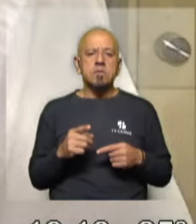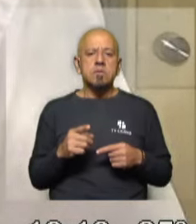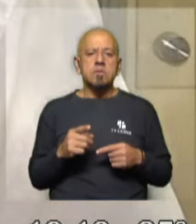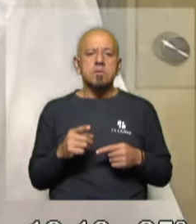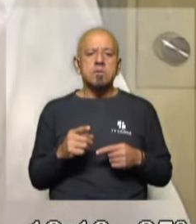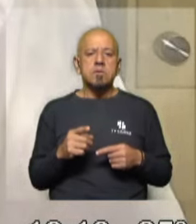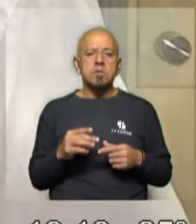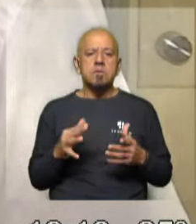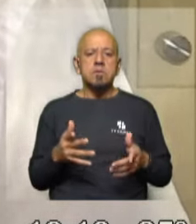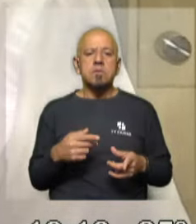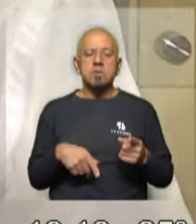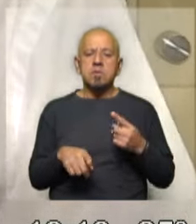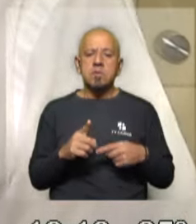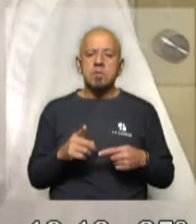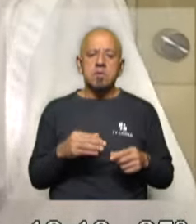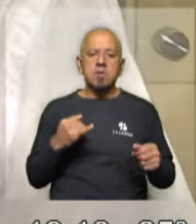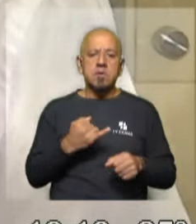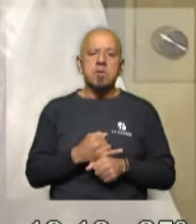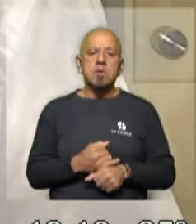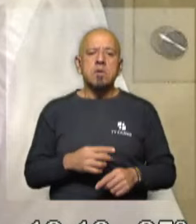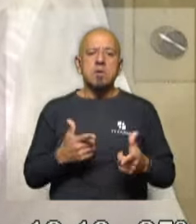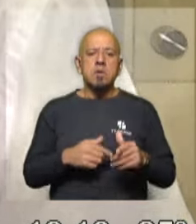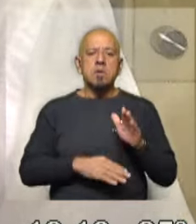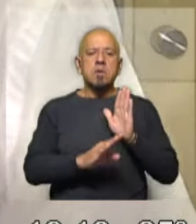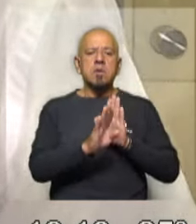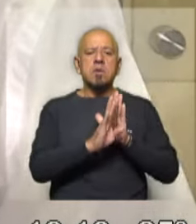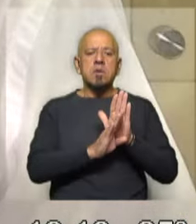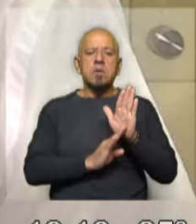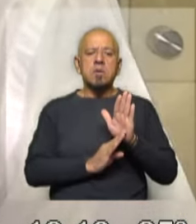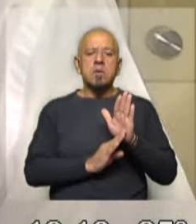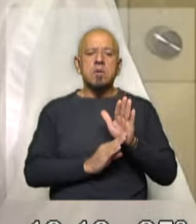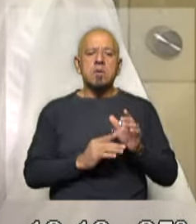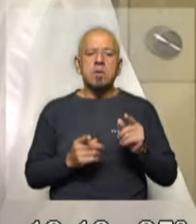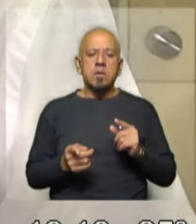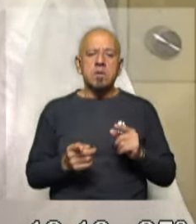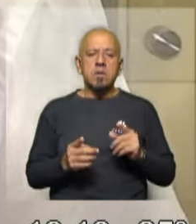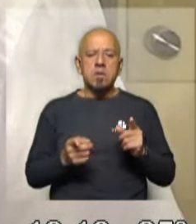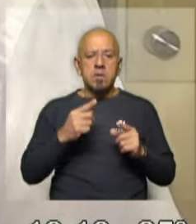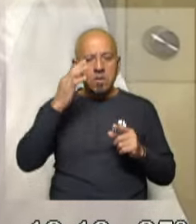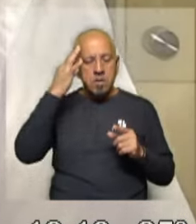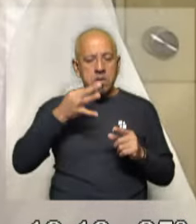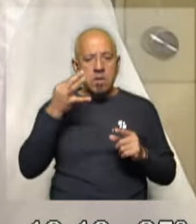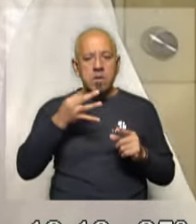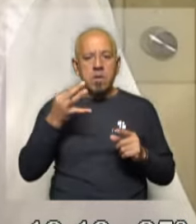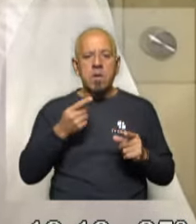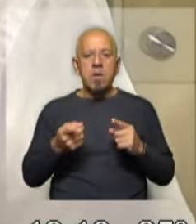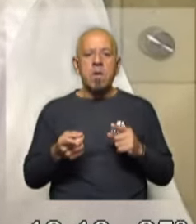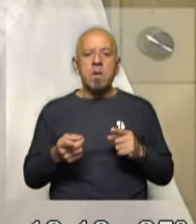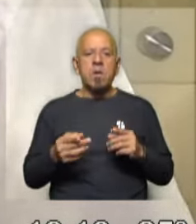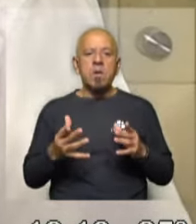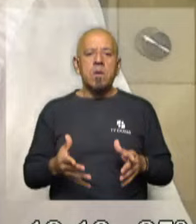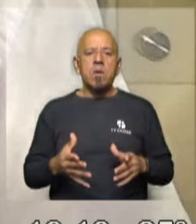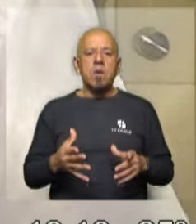el sistema, cómo se otorga, porque no hay un protocolo de actuación realmente unificada y, bueno, hay